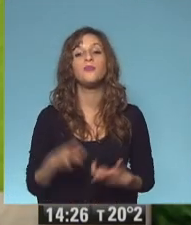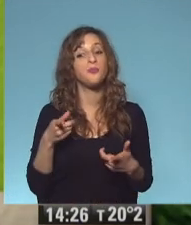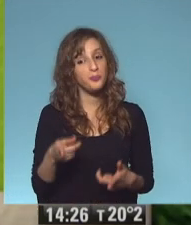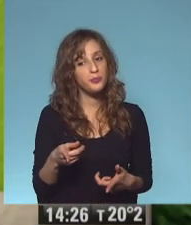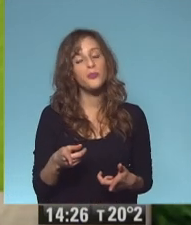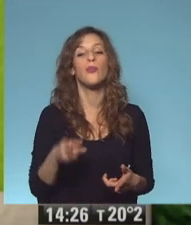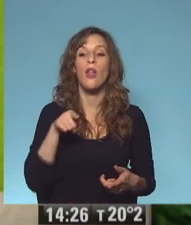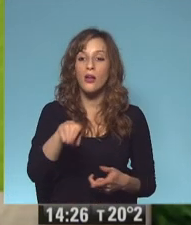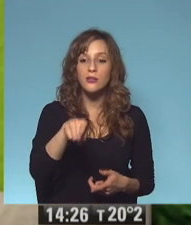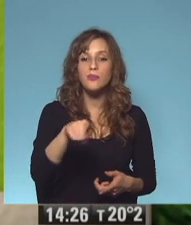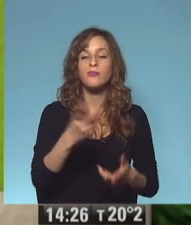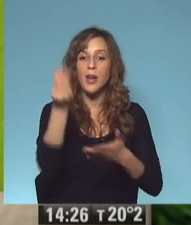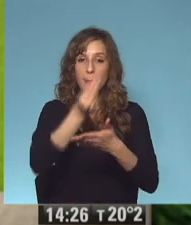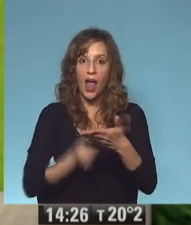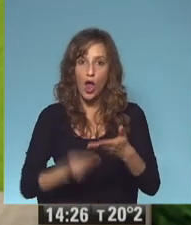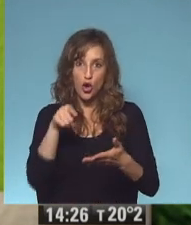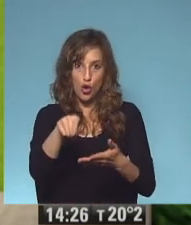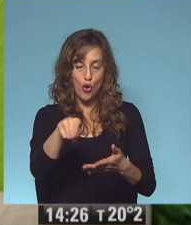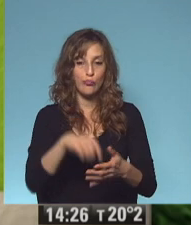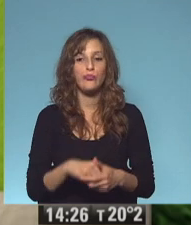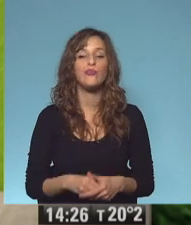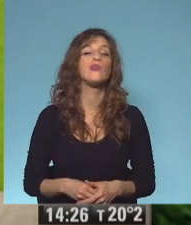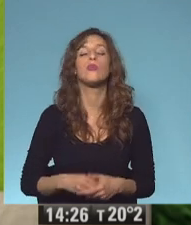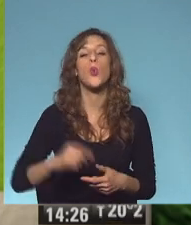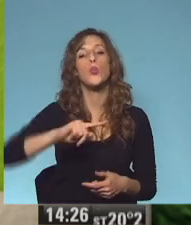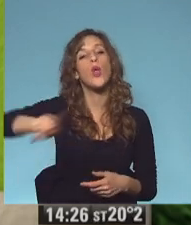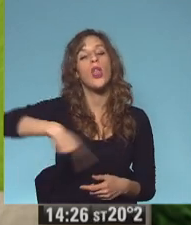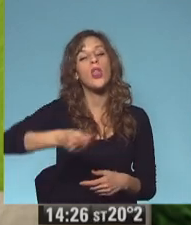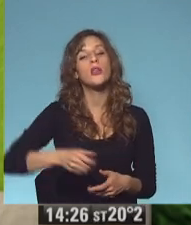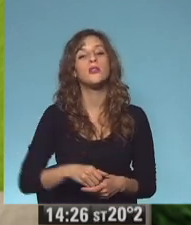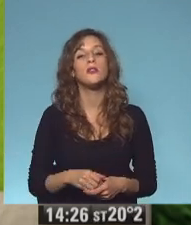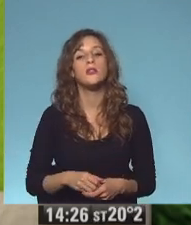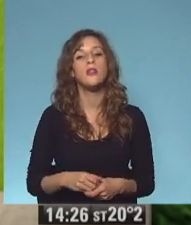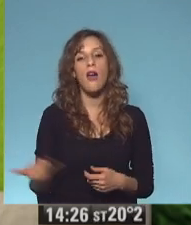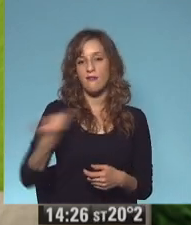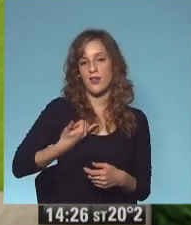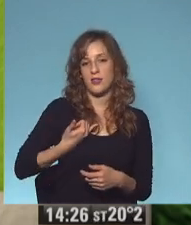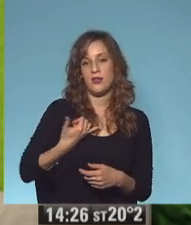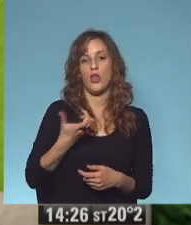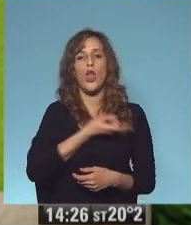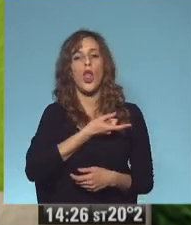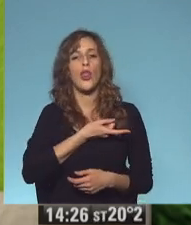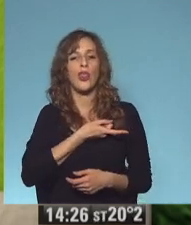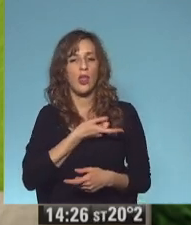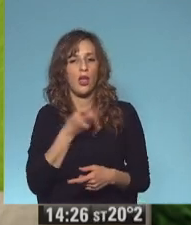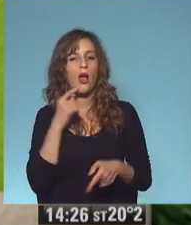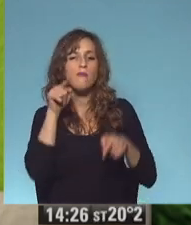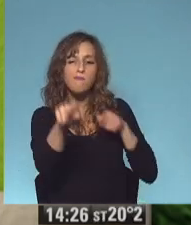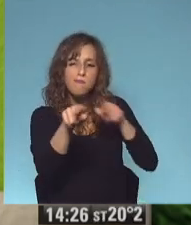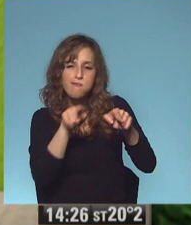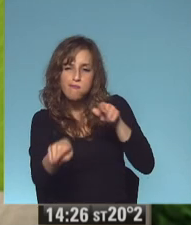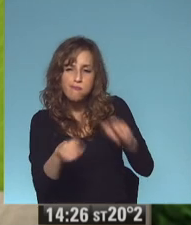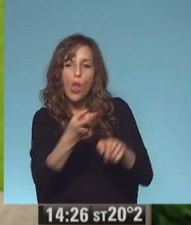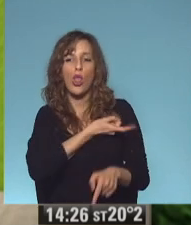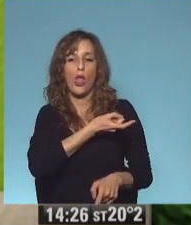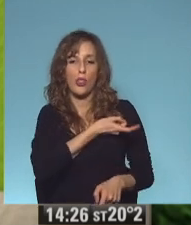ahí tenemos el plano. A ver. Y a ver, ustedes tienen que ayudar de ahí señalando dónde están las cosas, ¿no? Ubiquémonos primero. Ubiquémonos.